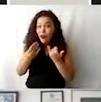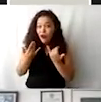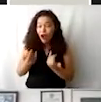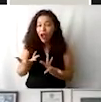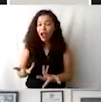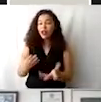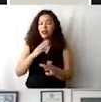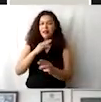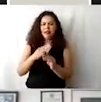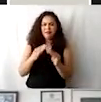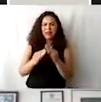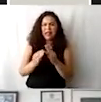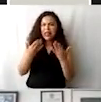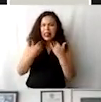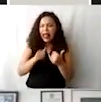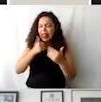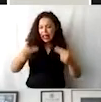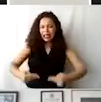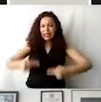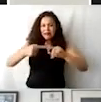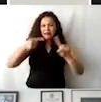materialidad, donde no hay razón de negocios,